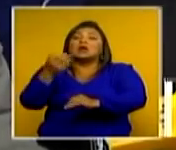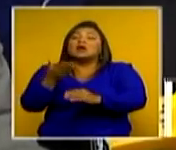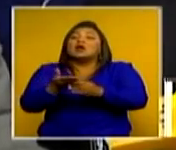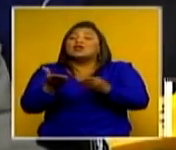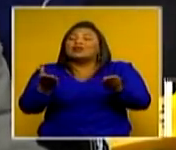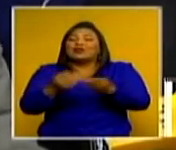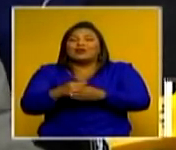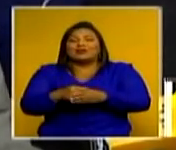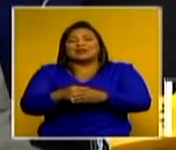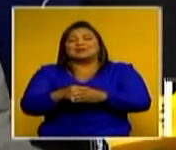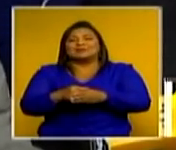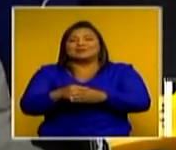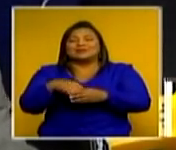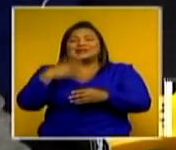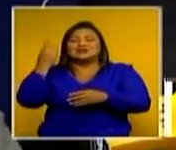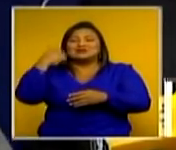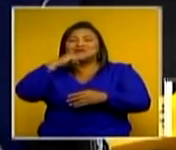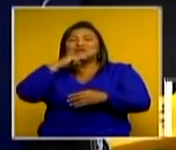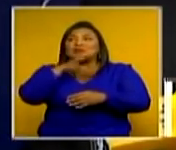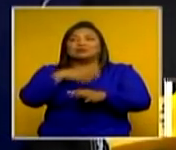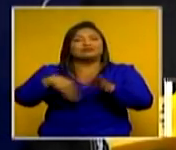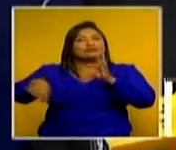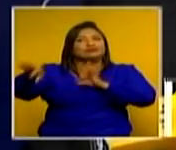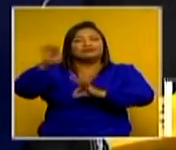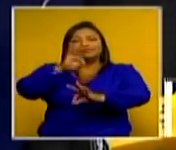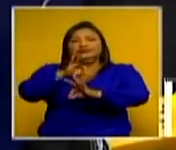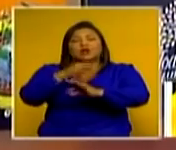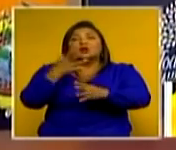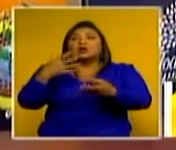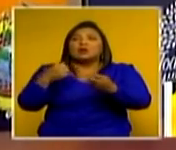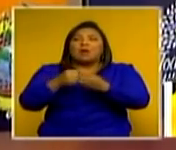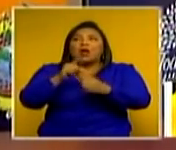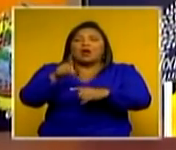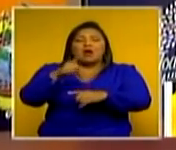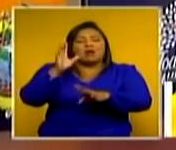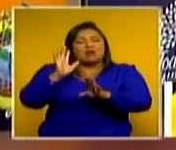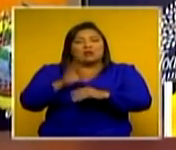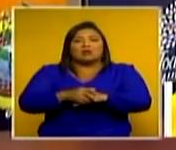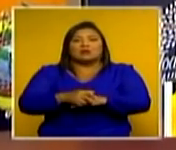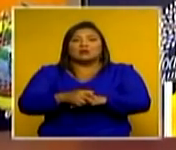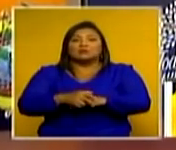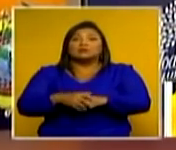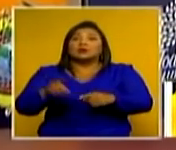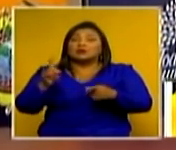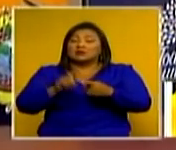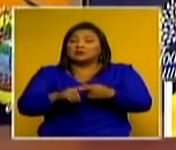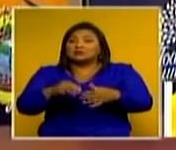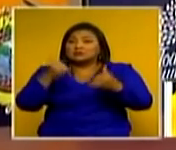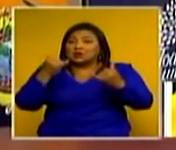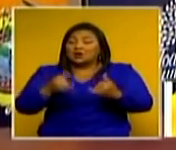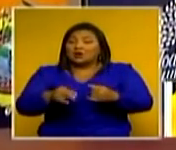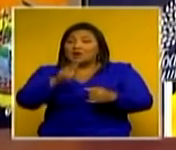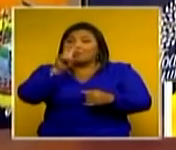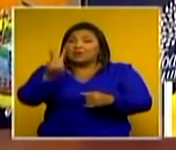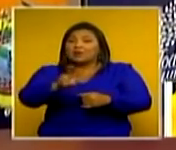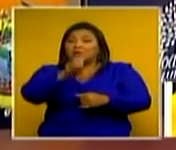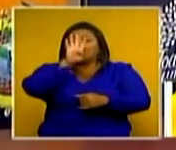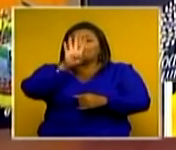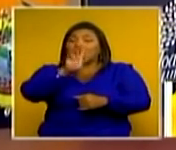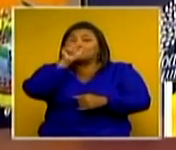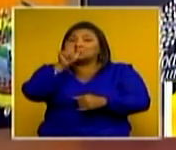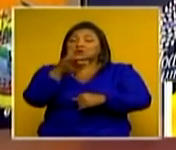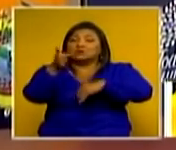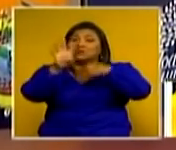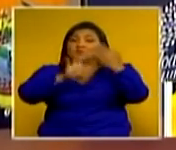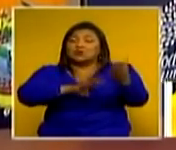la zona donde ocurrió el accidente hasta este momento a causa de este siniestro 24 personas perdieron la vida